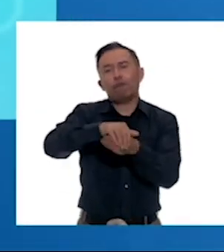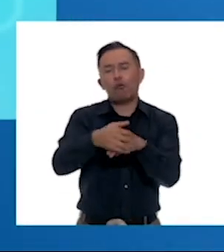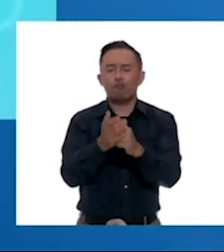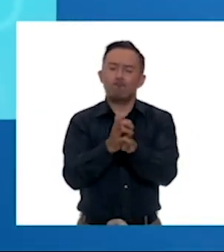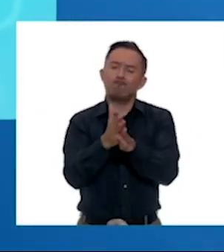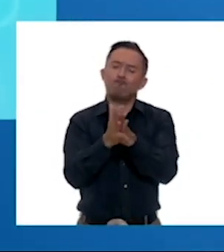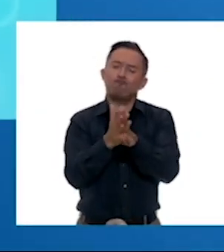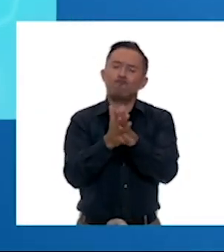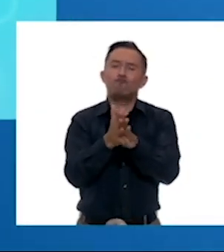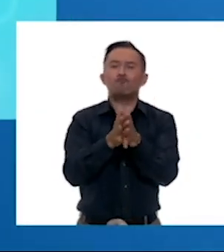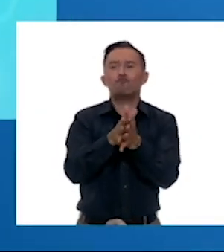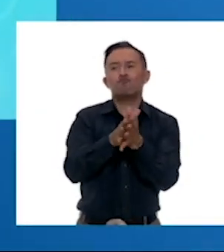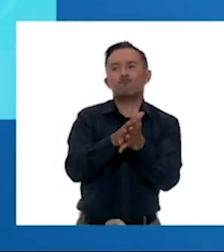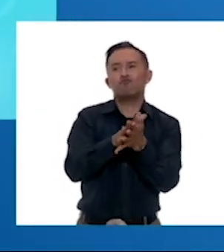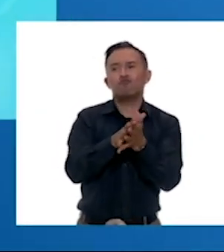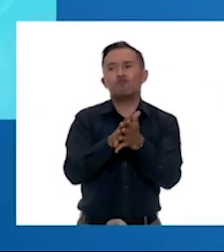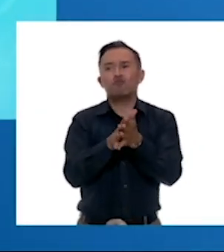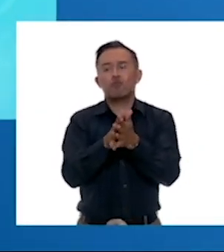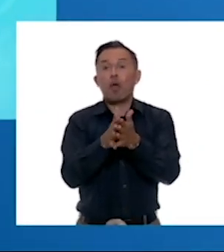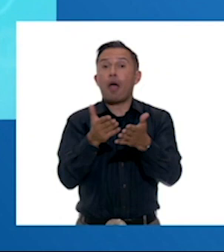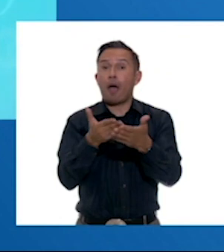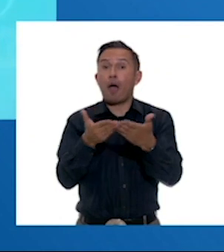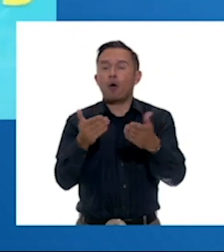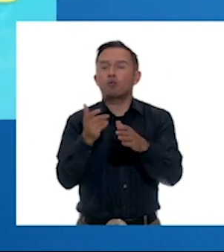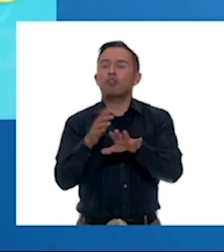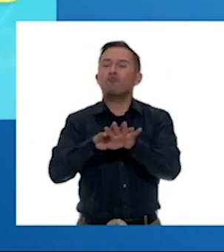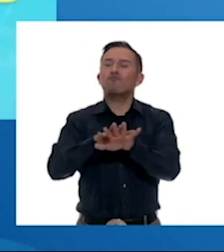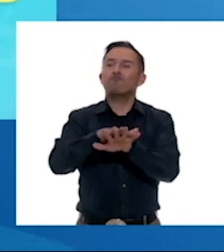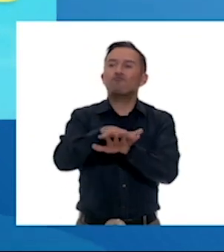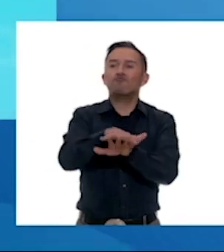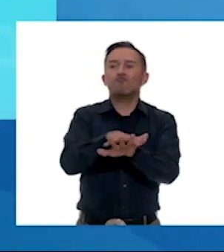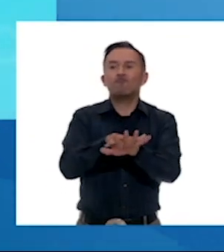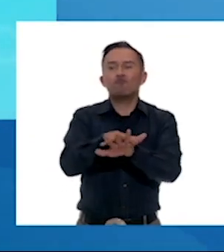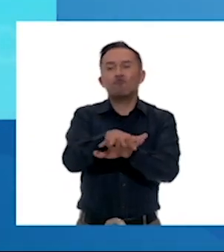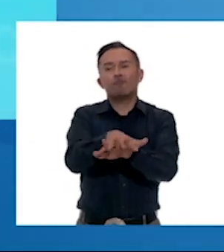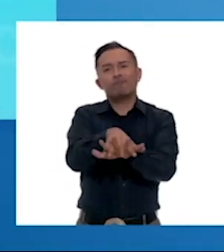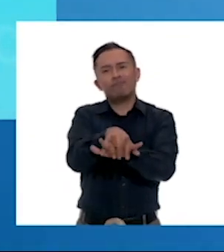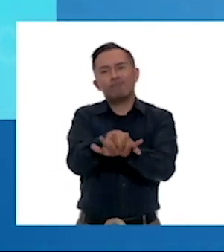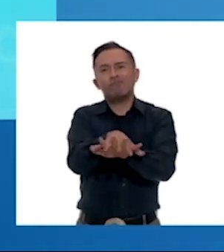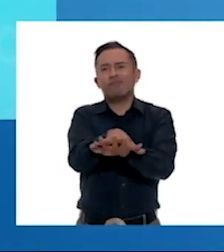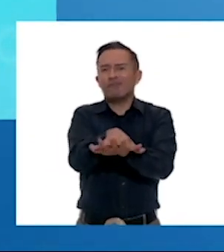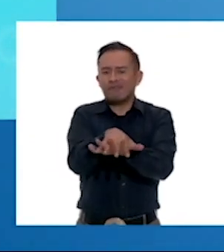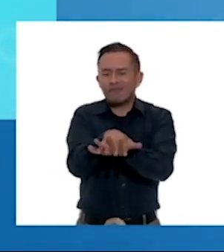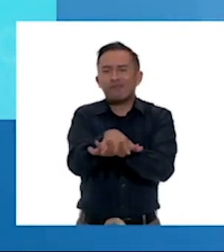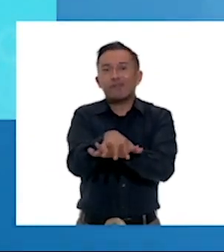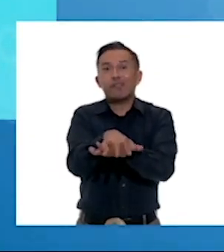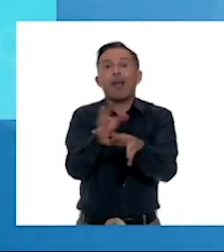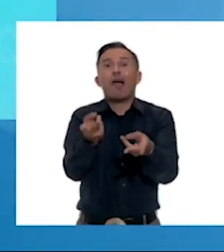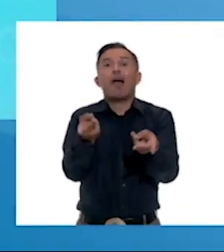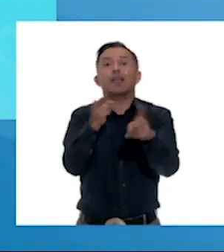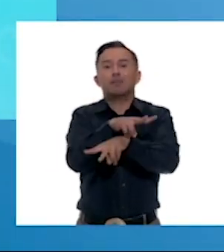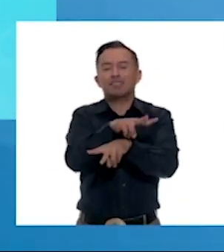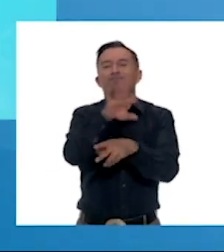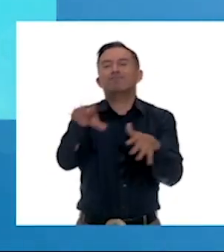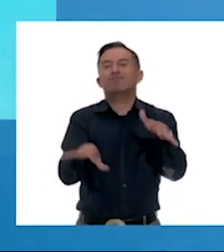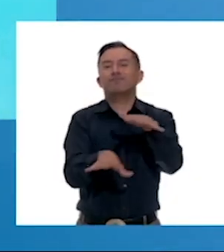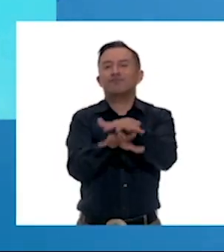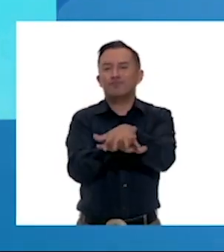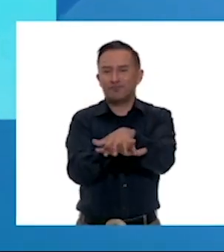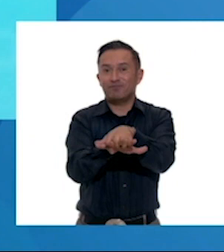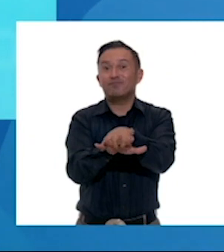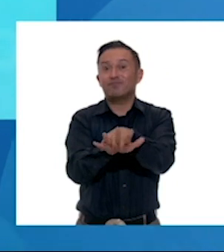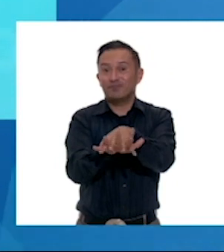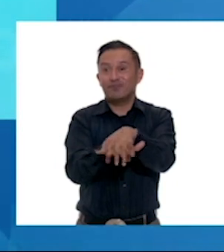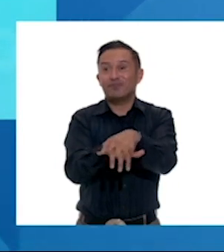la palma de una de tus manos contra el dorso de la otra, entrelazando los dedos. Repite lo mismo con la otra mano. Frota los